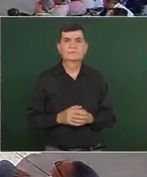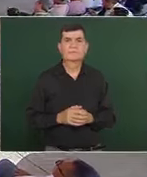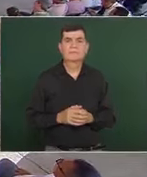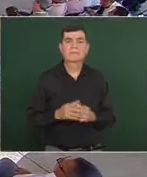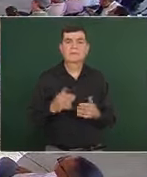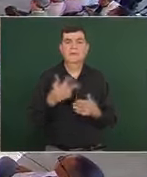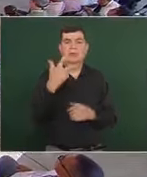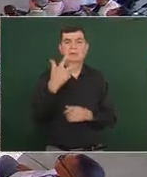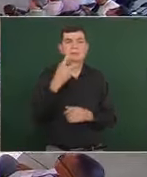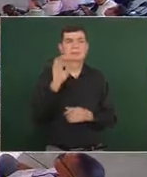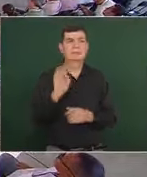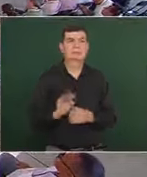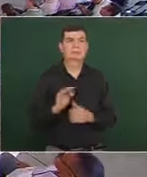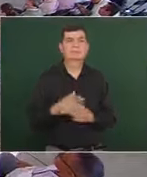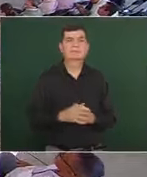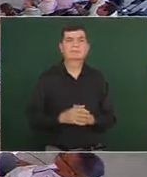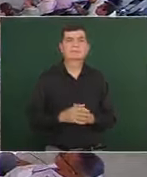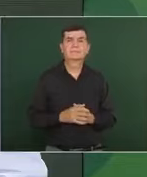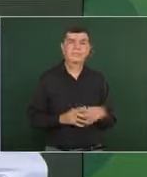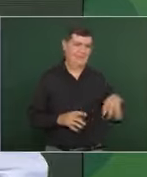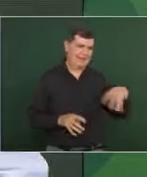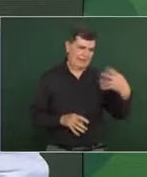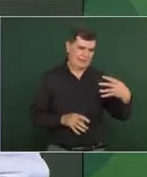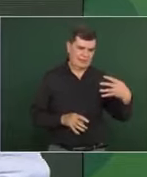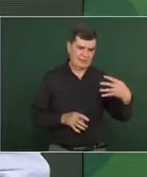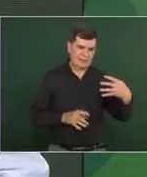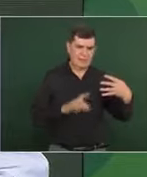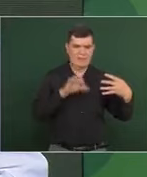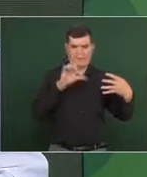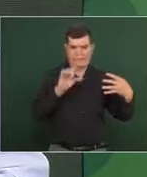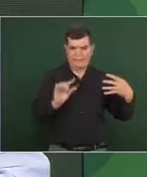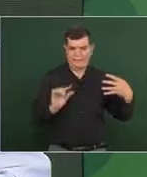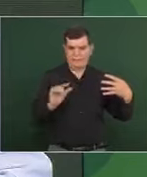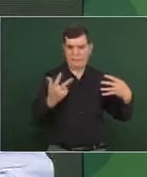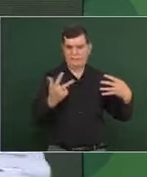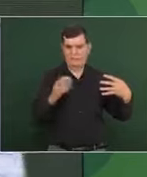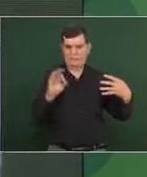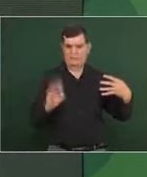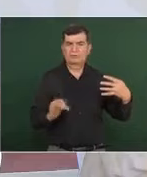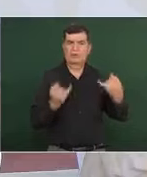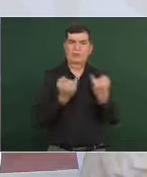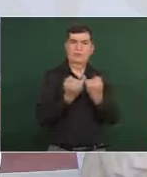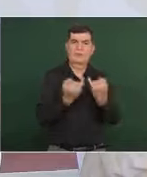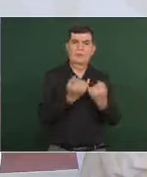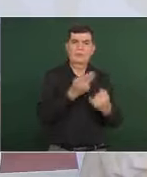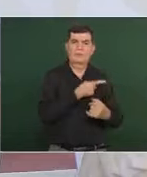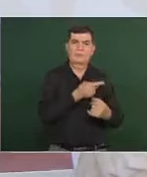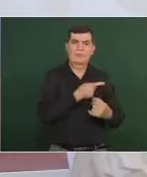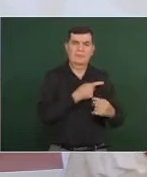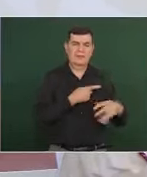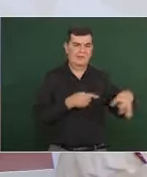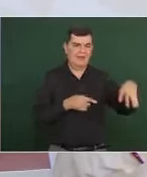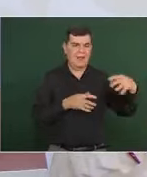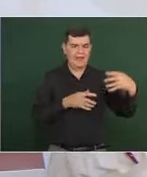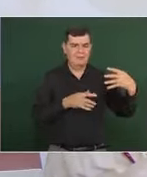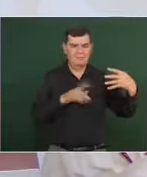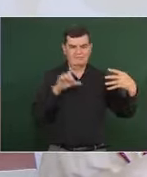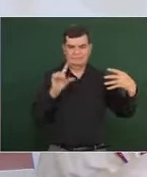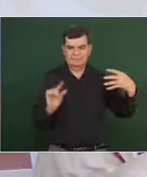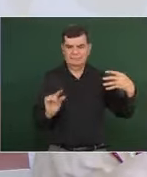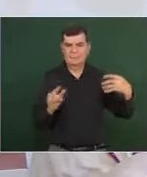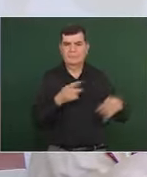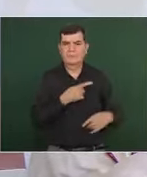A 8, de 14 a 8, como se redujo la pobreza. Entonces, ¿qué significa?